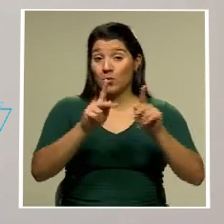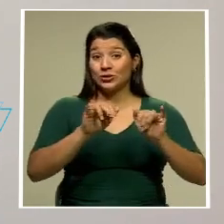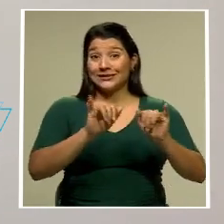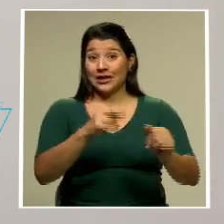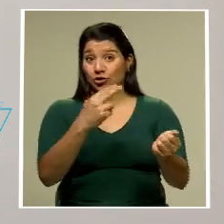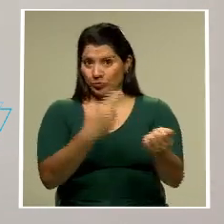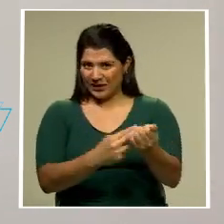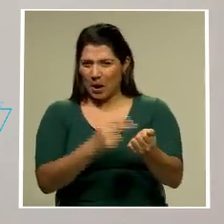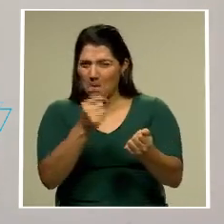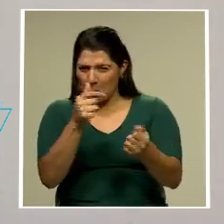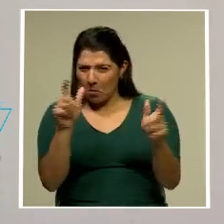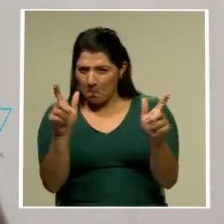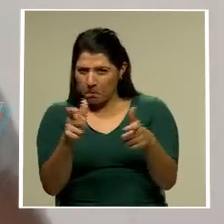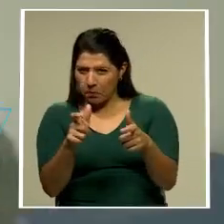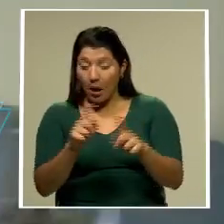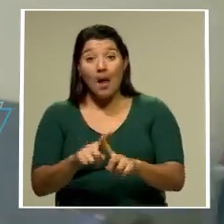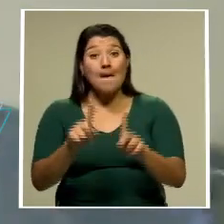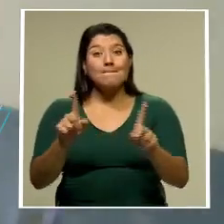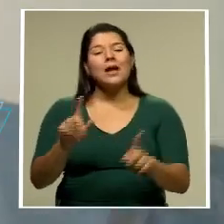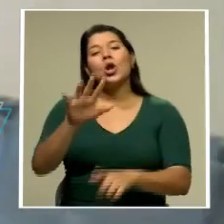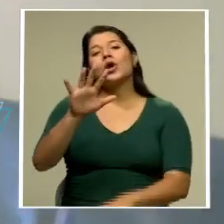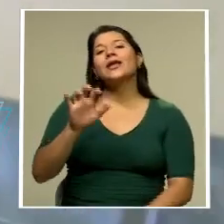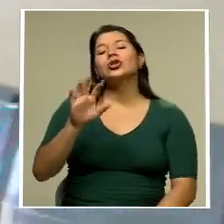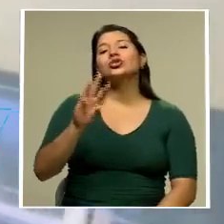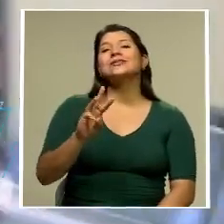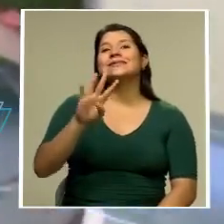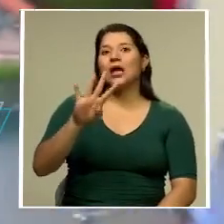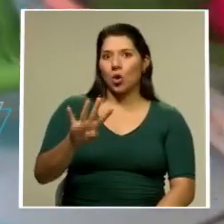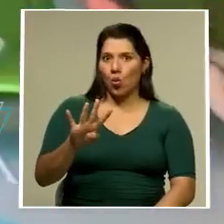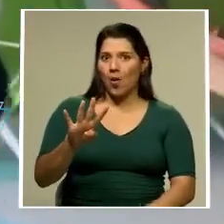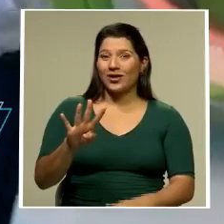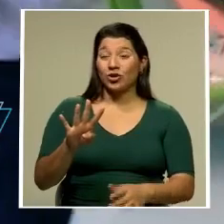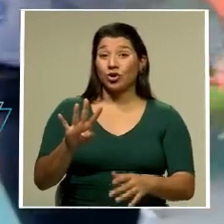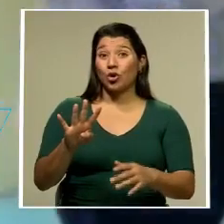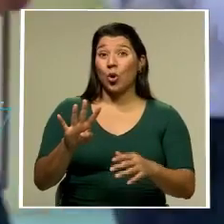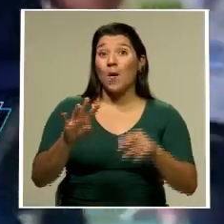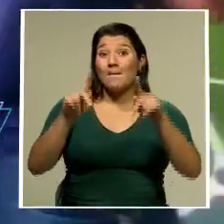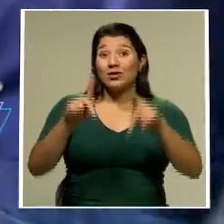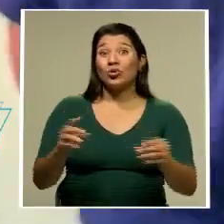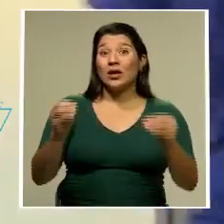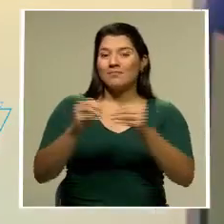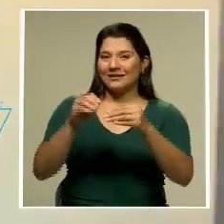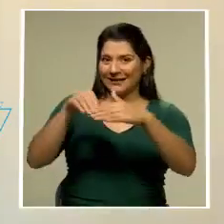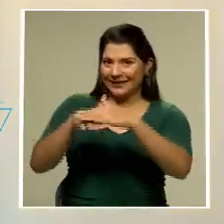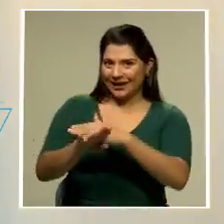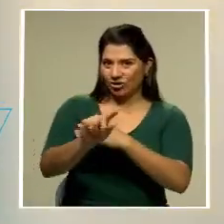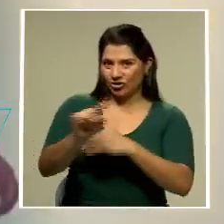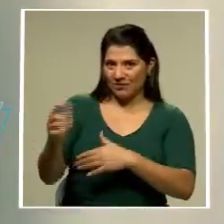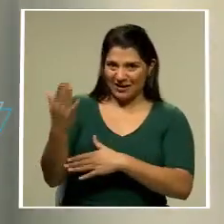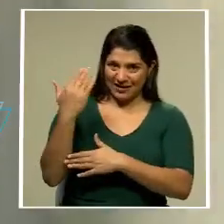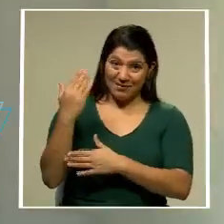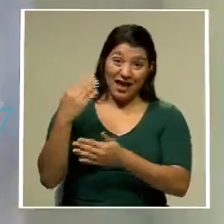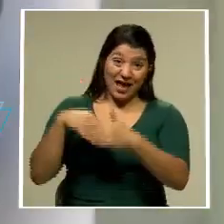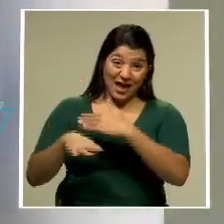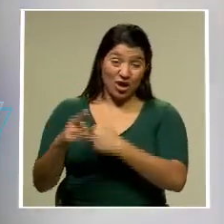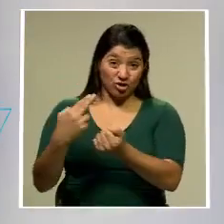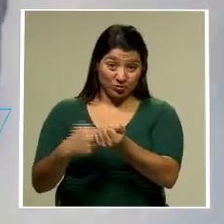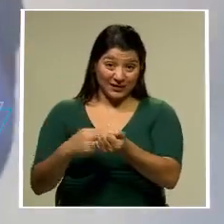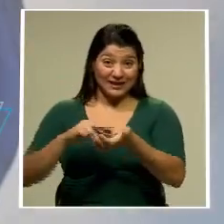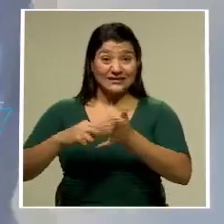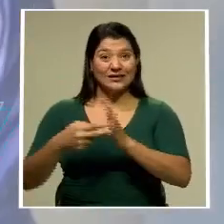Sin embargo, se registraron 564 nuevos ingresos para la semana anterior, lo que advierte un aumento